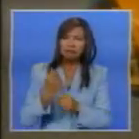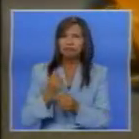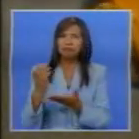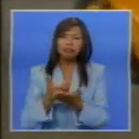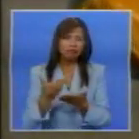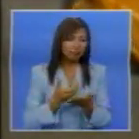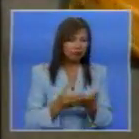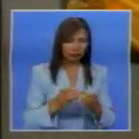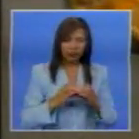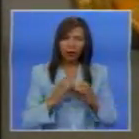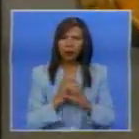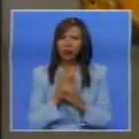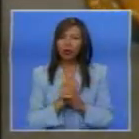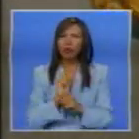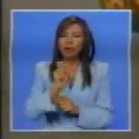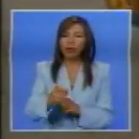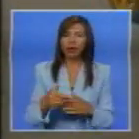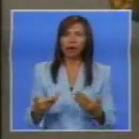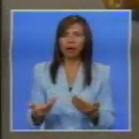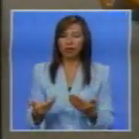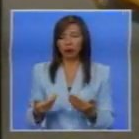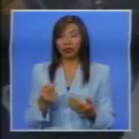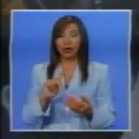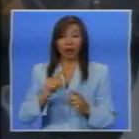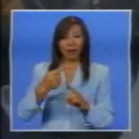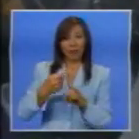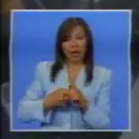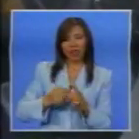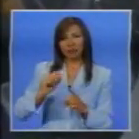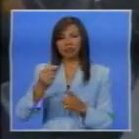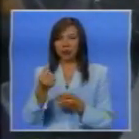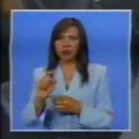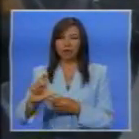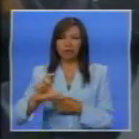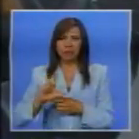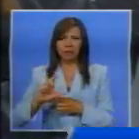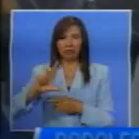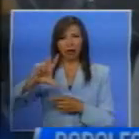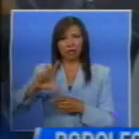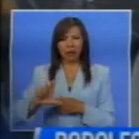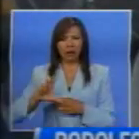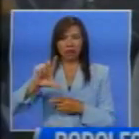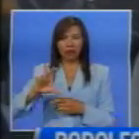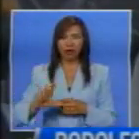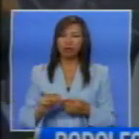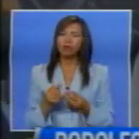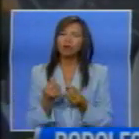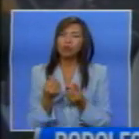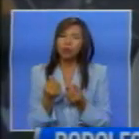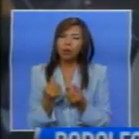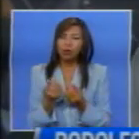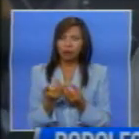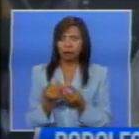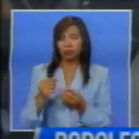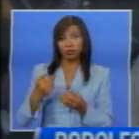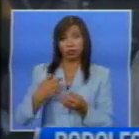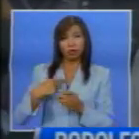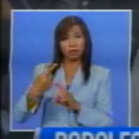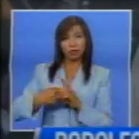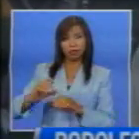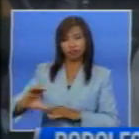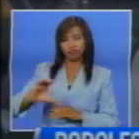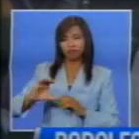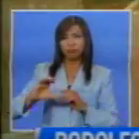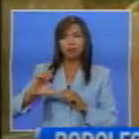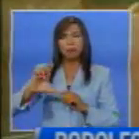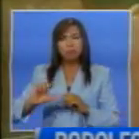al IES, pues sus ingresos siempre varían. ¿Cómo se va a hacer el pago? ¿Cuánto va a ser el desembolso de